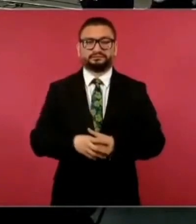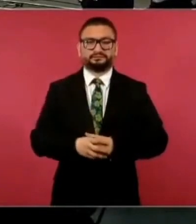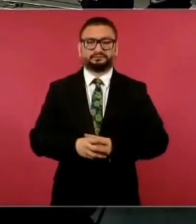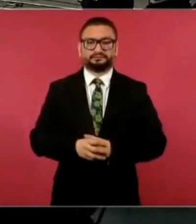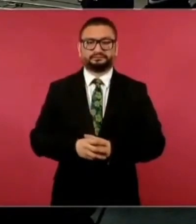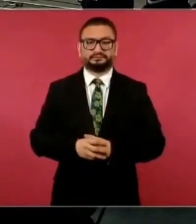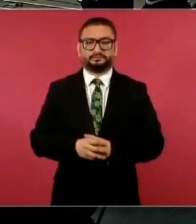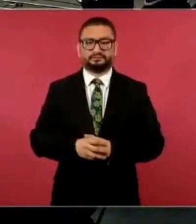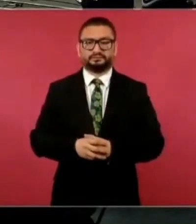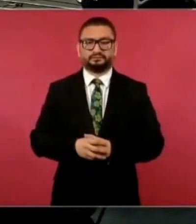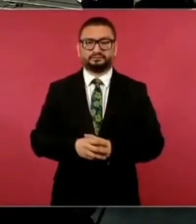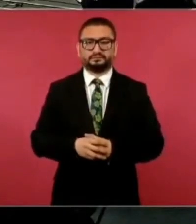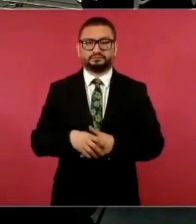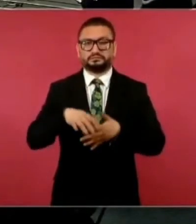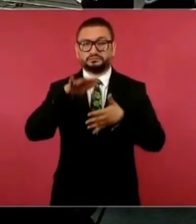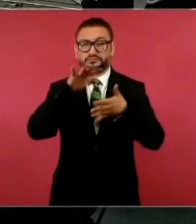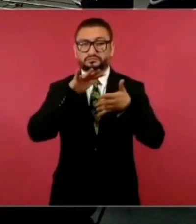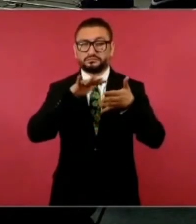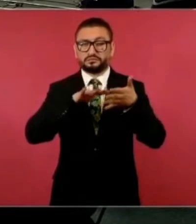Síguele.